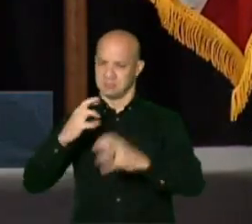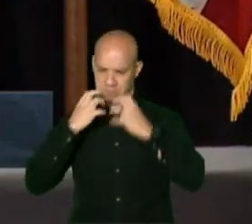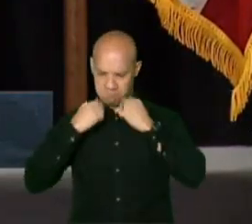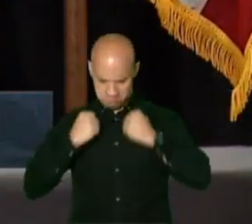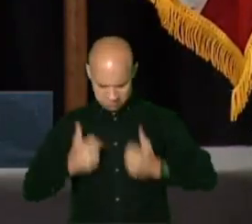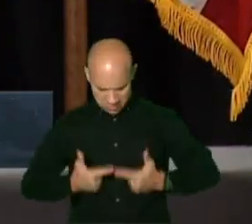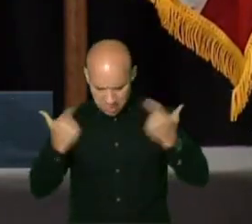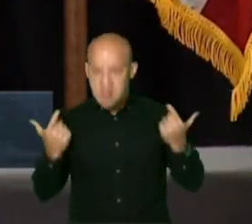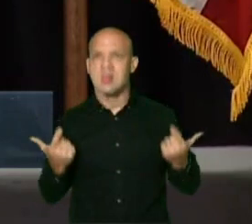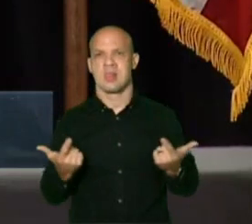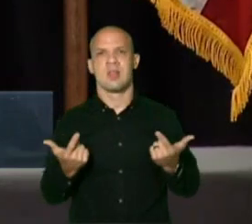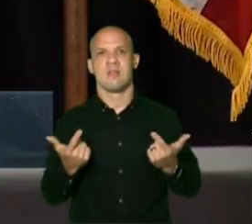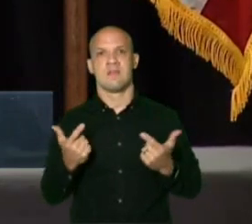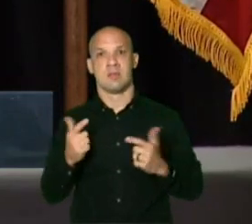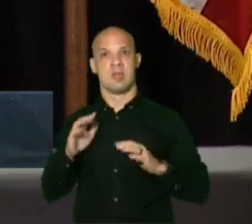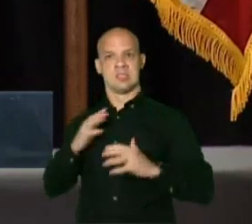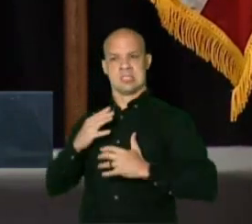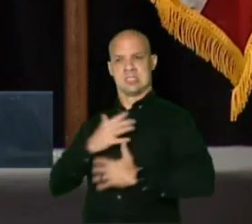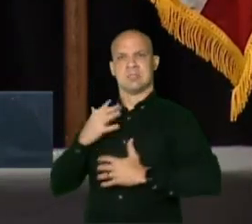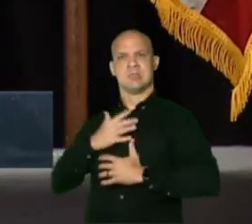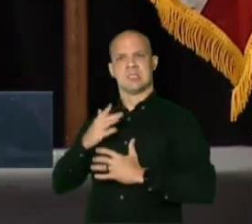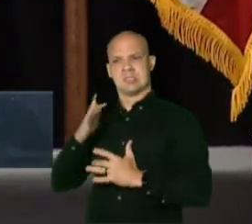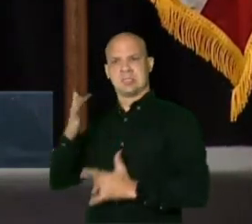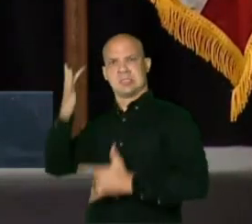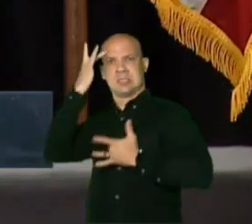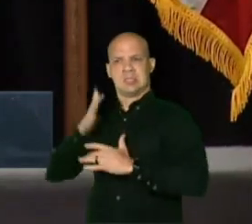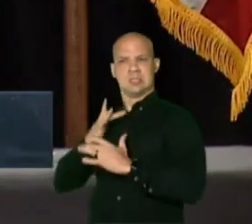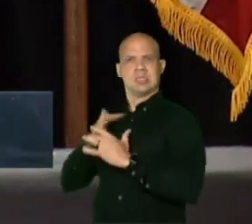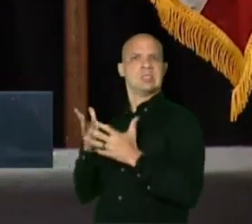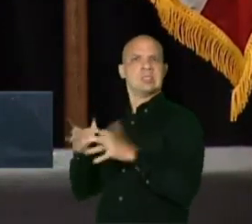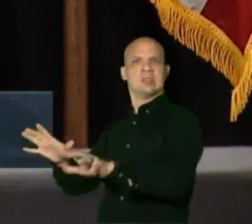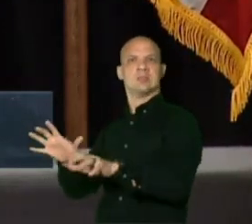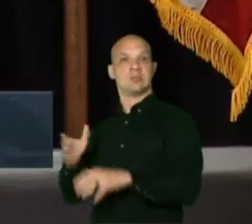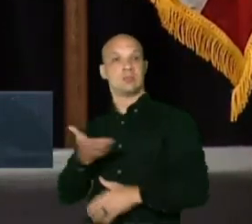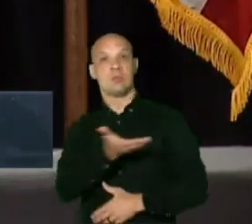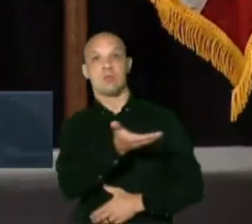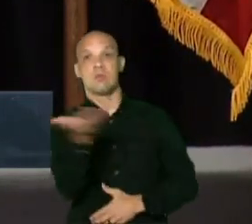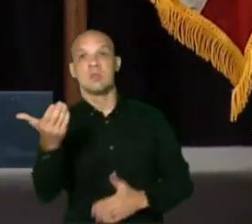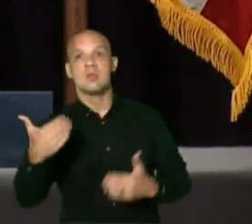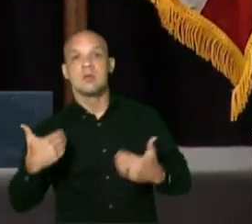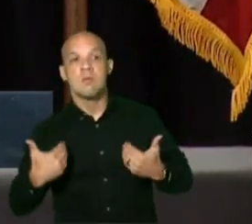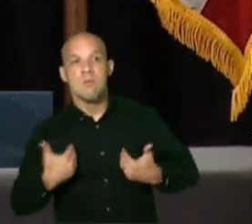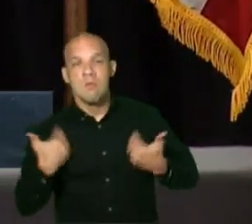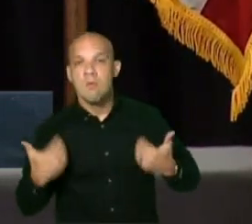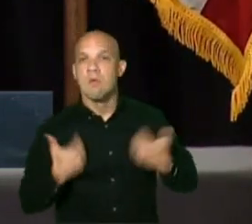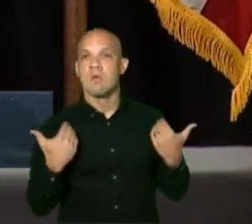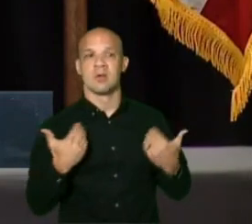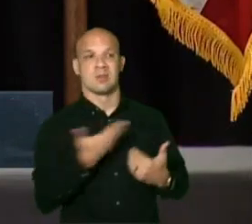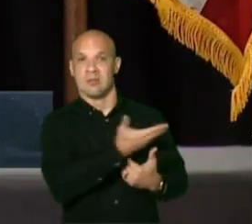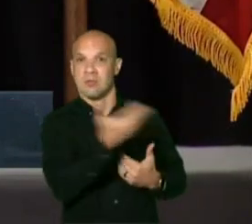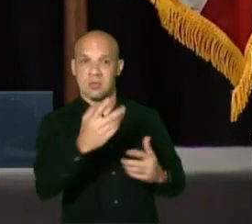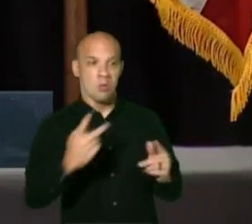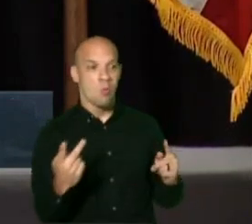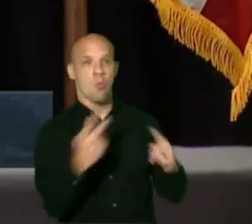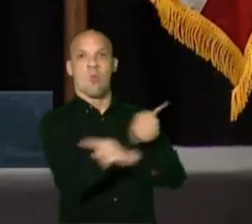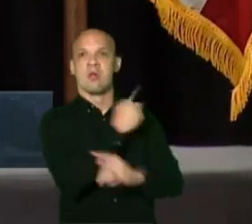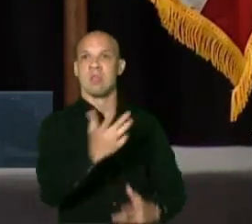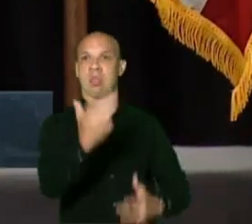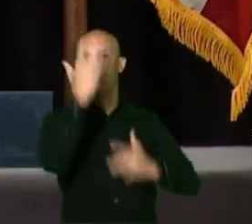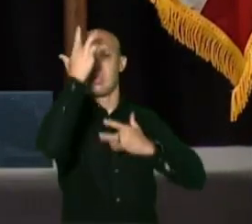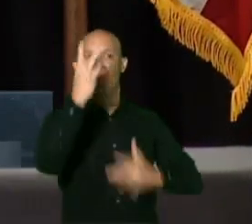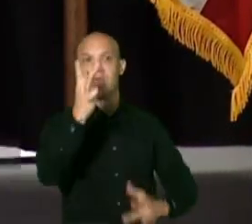vida y que tienen el temor de ser contagiados. Ustedes jóvenes, como dijeron los doctores, que tienen el mayor contagio,